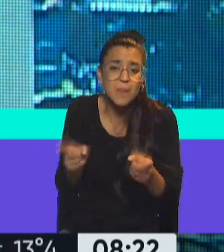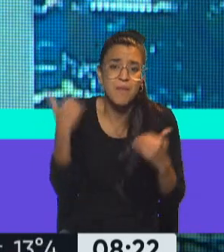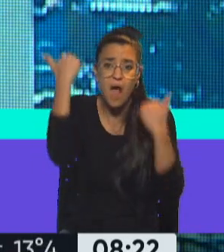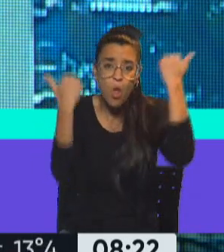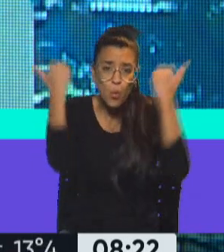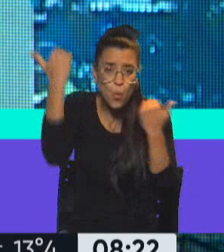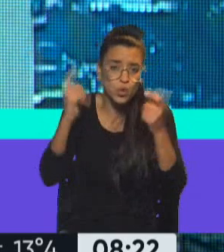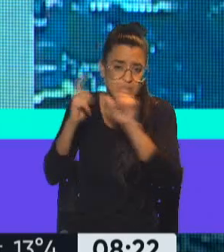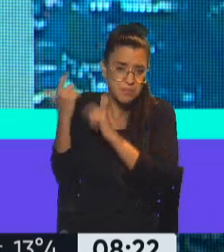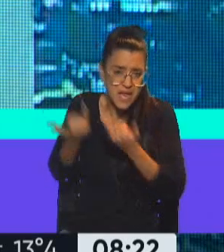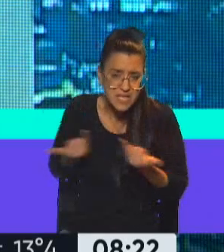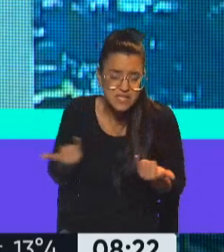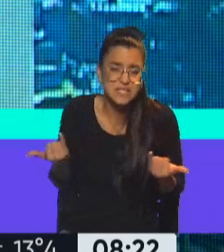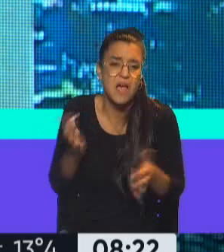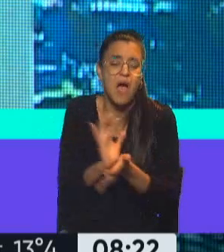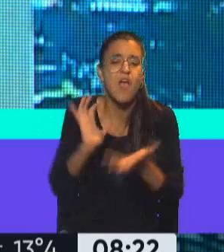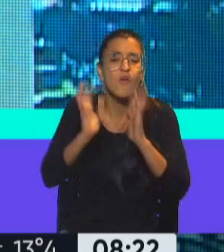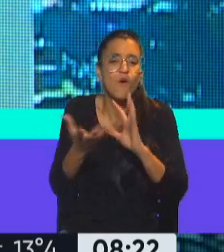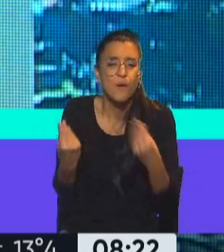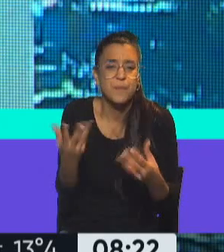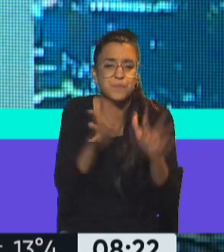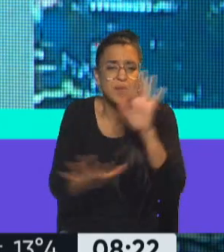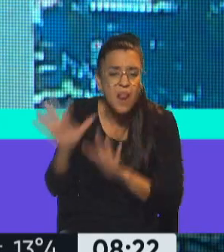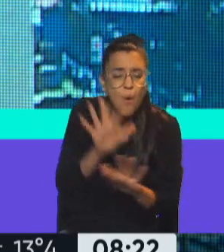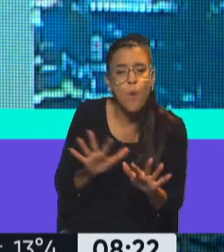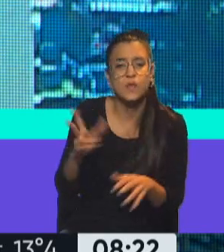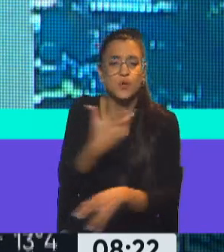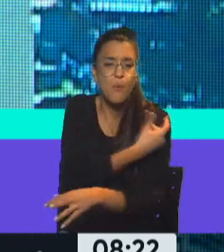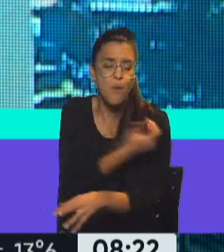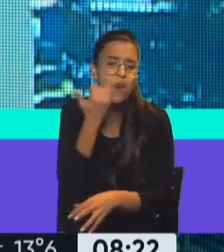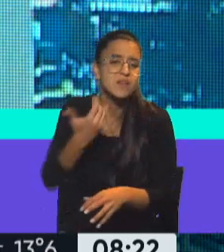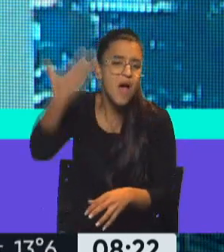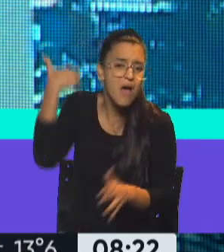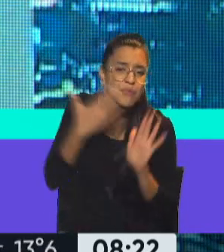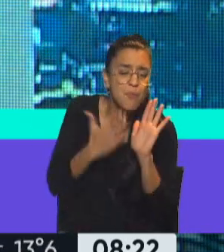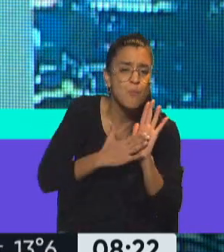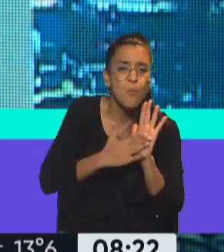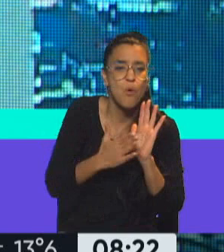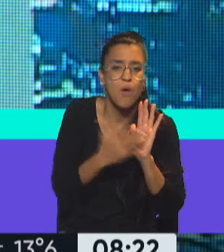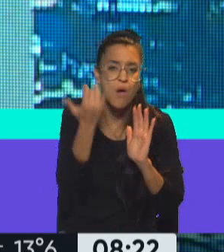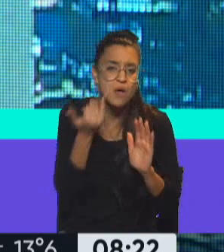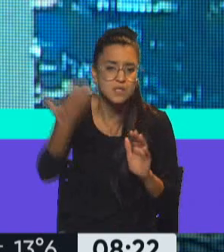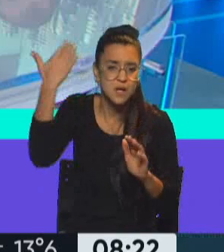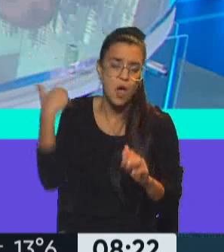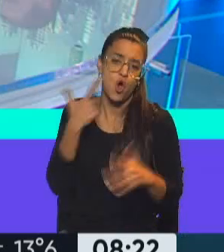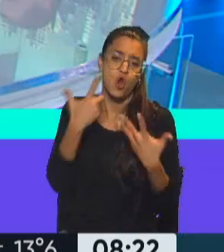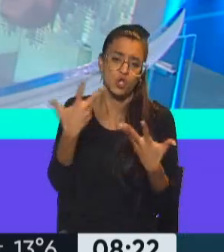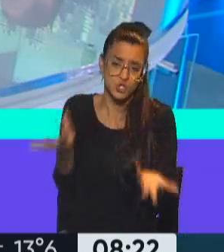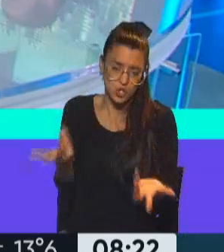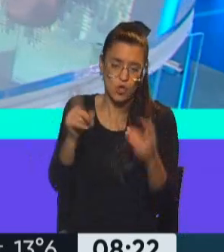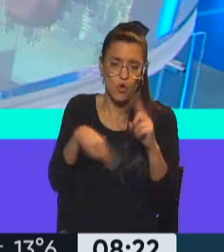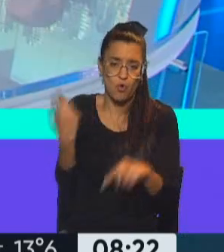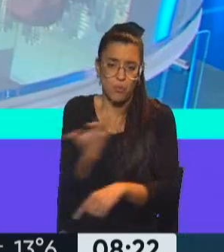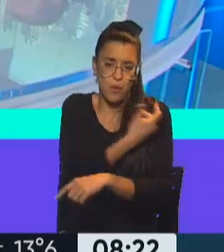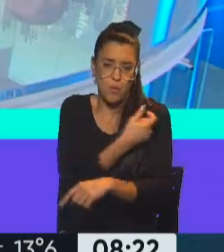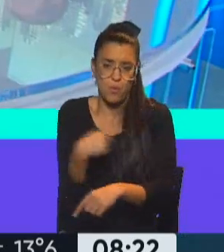¿no? Y que además es un tipo de plataforma de elaboración de vacuna que ya hemos experimentado o utilizamos, conocido en otras vacunas